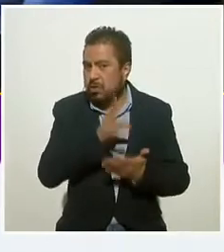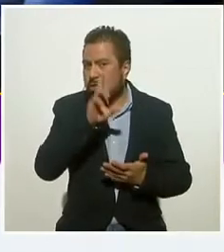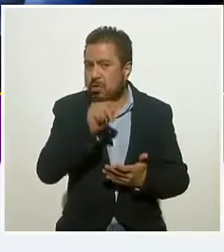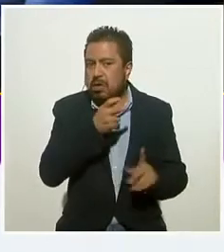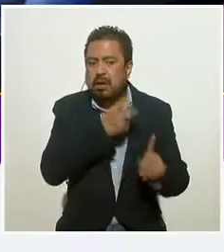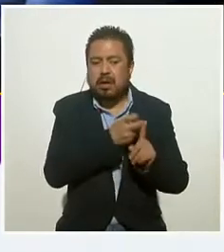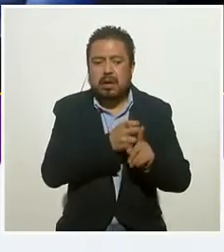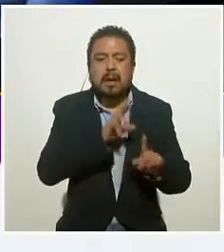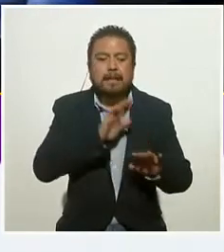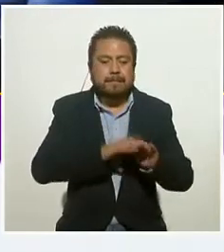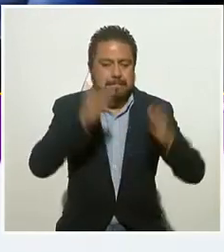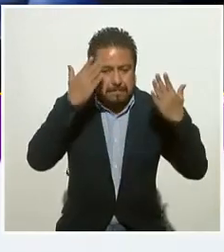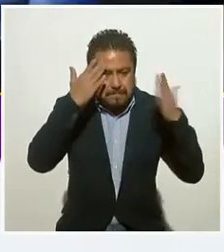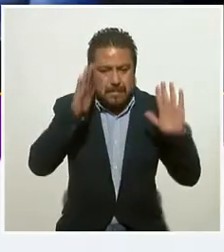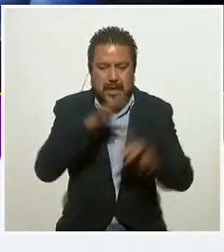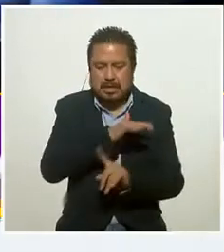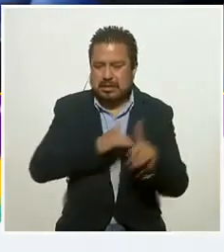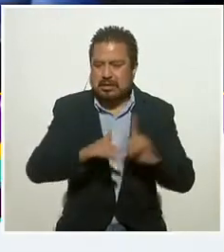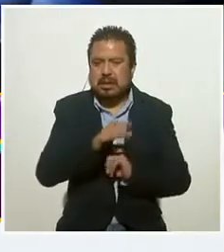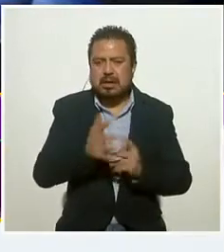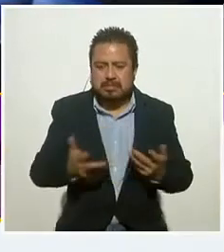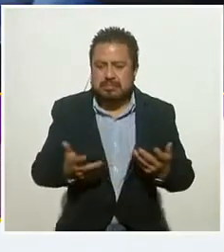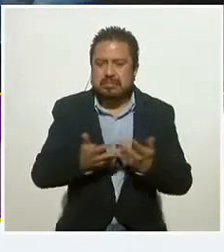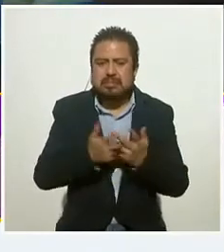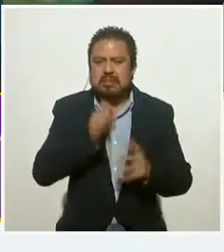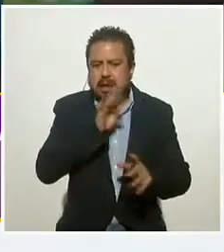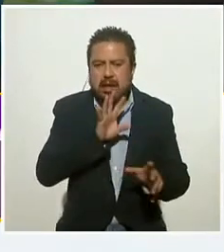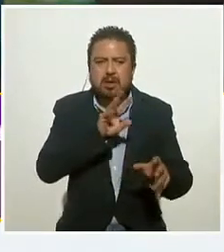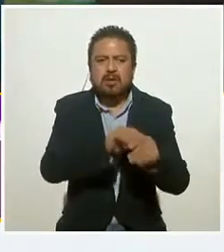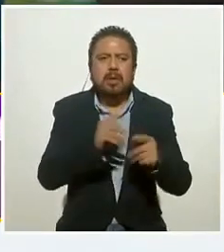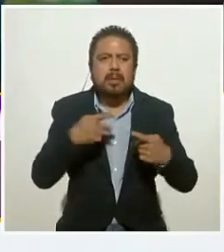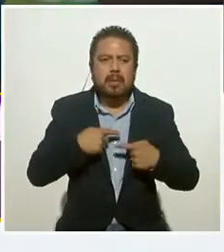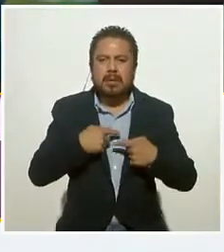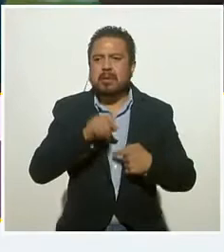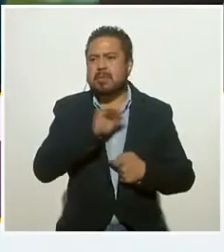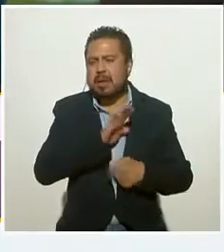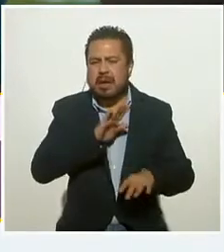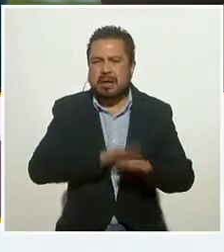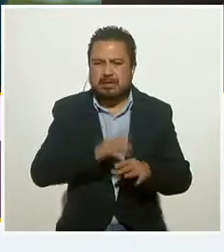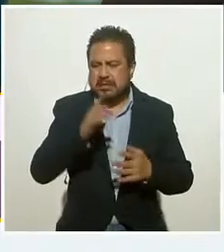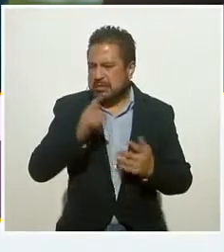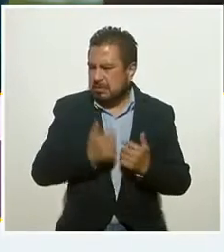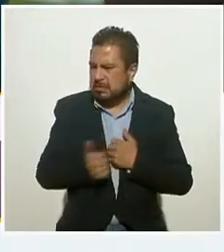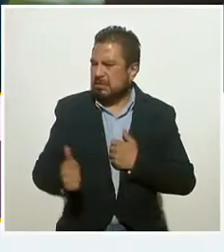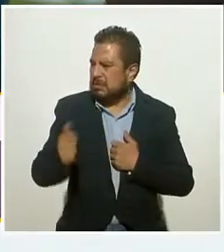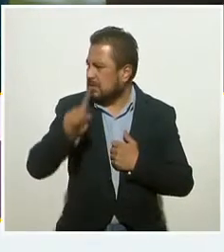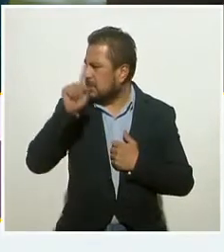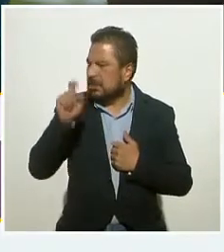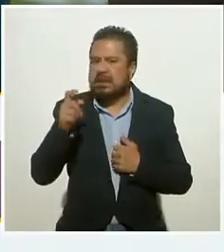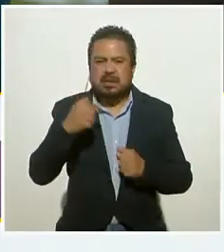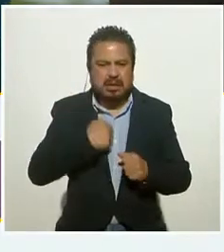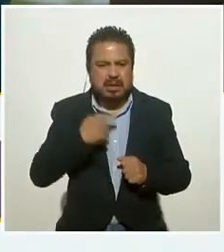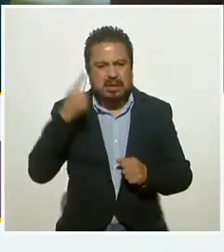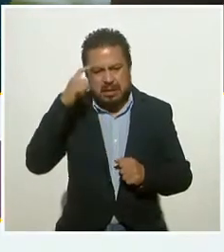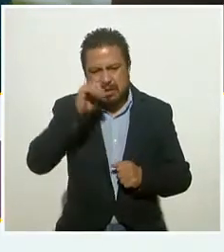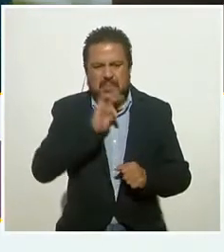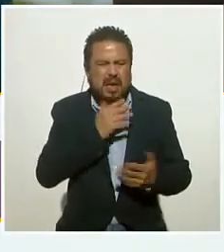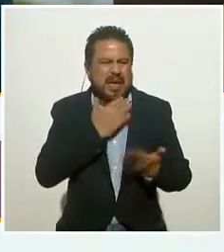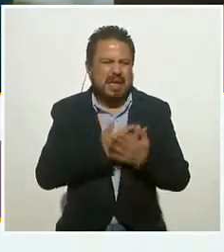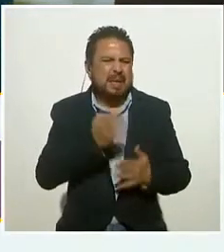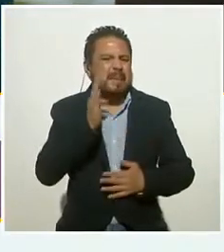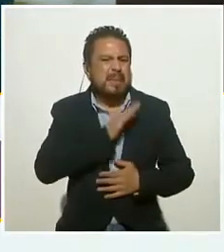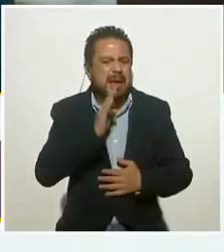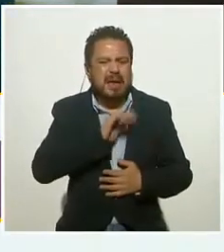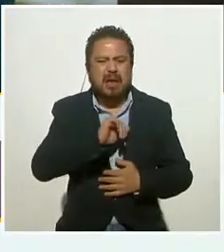poder ampliar mi círculo de empatía para incluir personas que pueden ser muy ajenas a mí, difíciles, que me pueden caer mal, que pueden tener